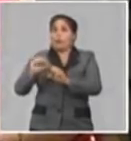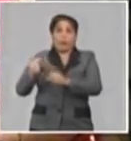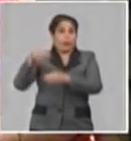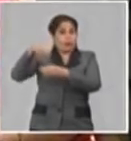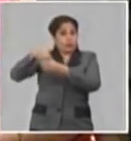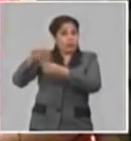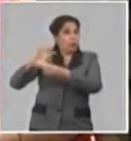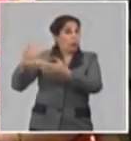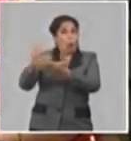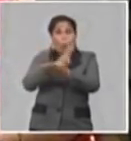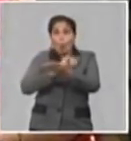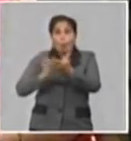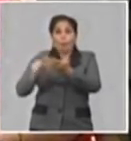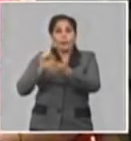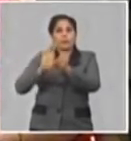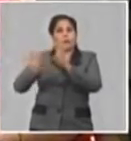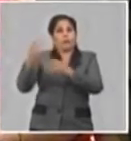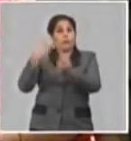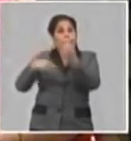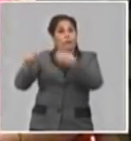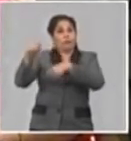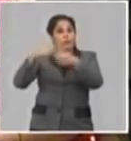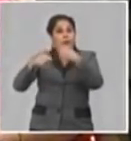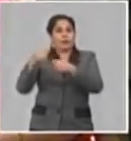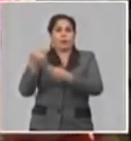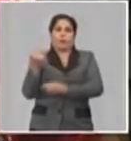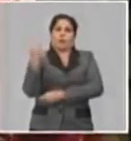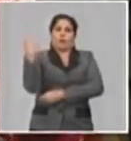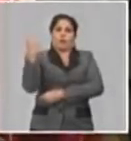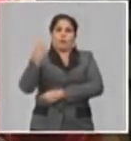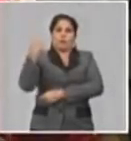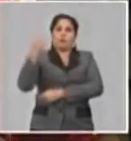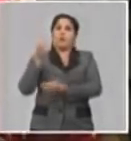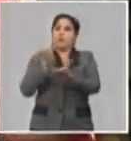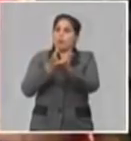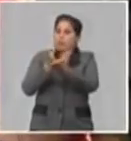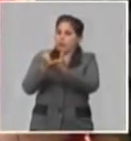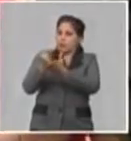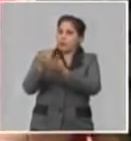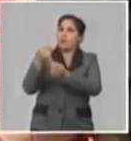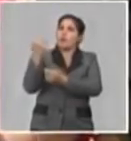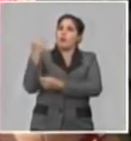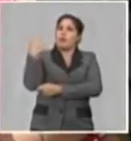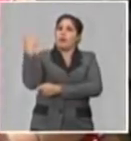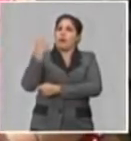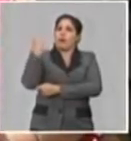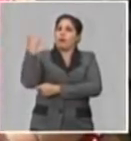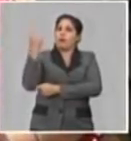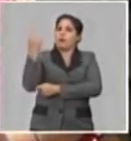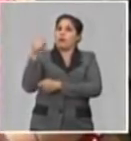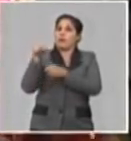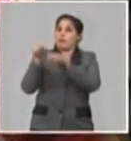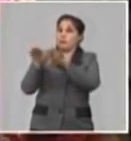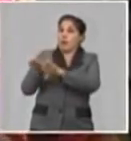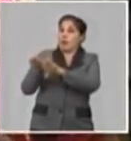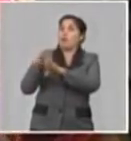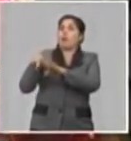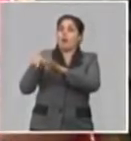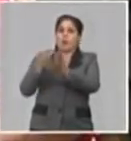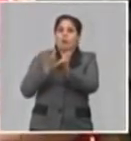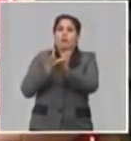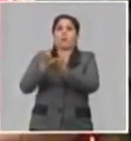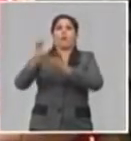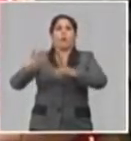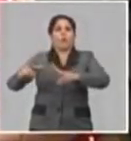operando totalmente nuestras ventas en moneda nacional. Y vamos a seguir, ese es un programa que ha hecho una pequeña pausa, pero vamos ahora